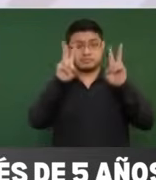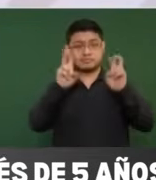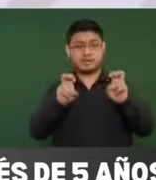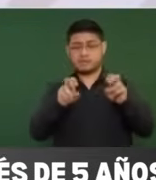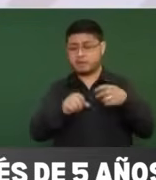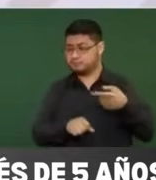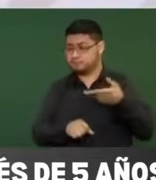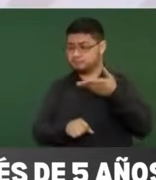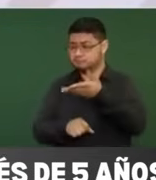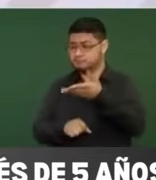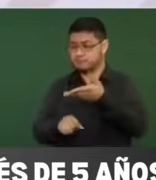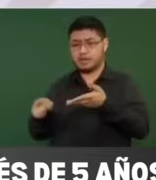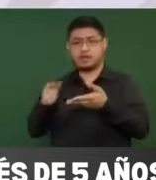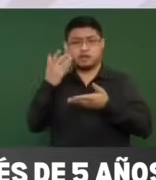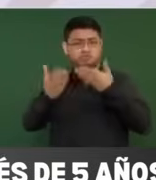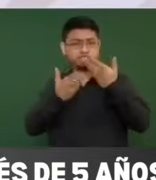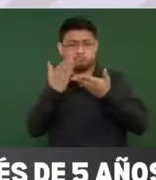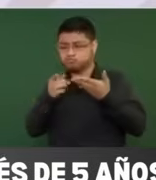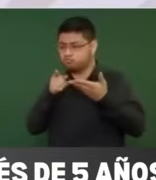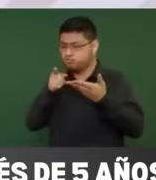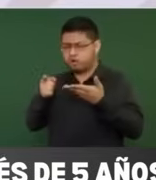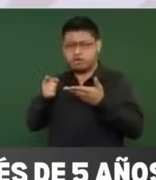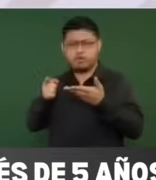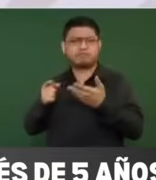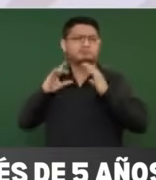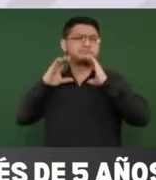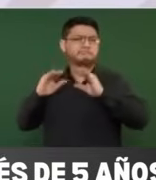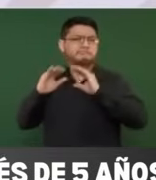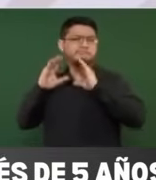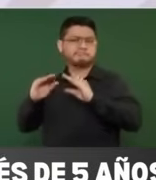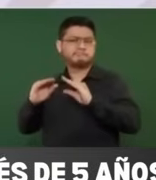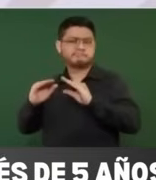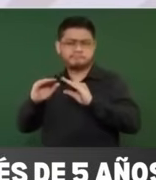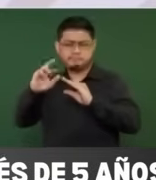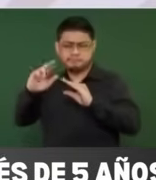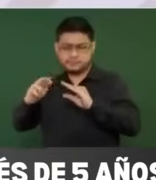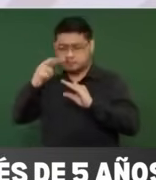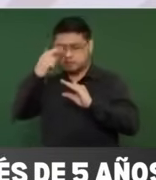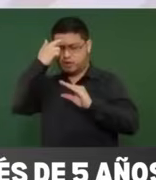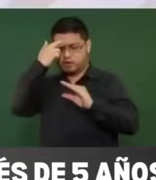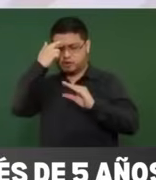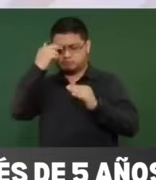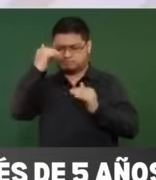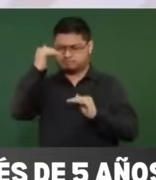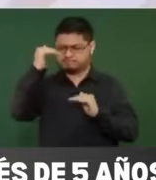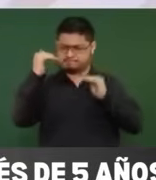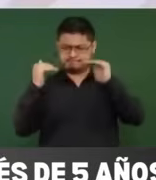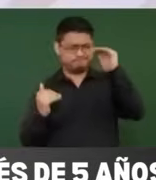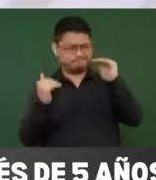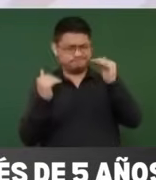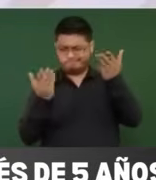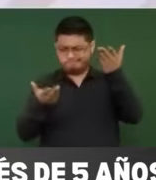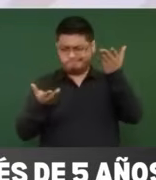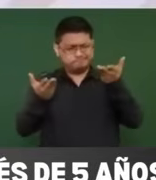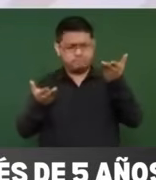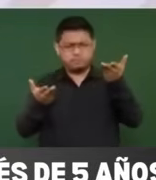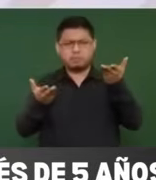se enseña de que la desigualdad se